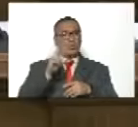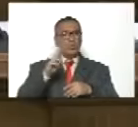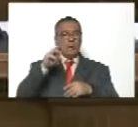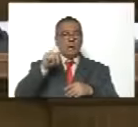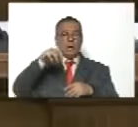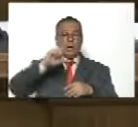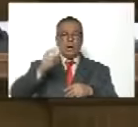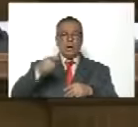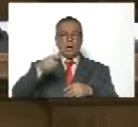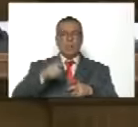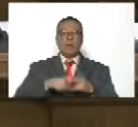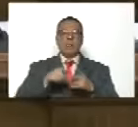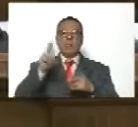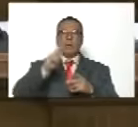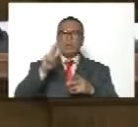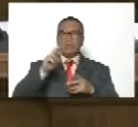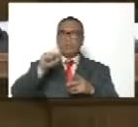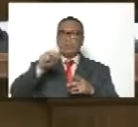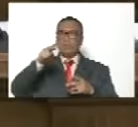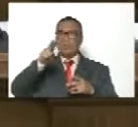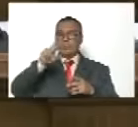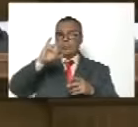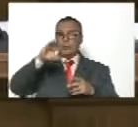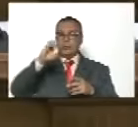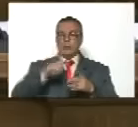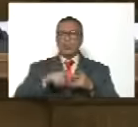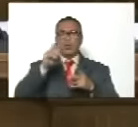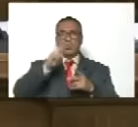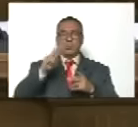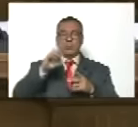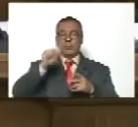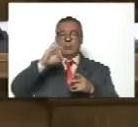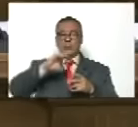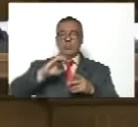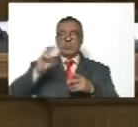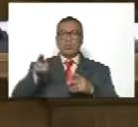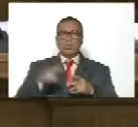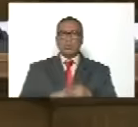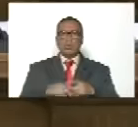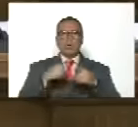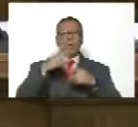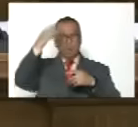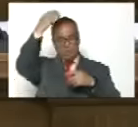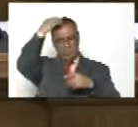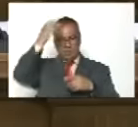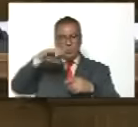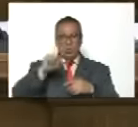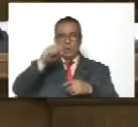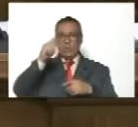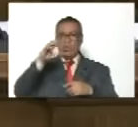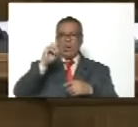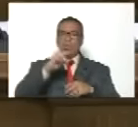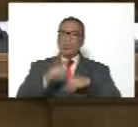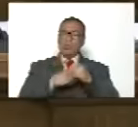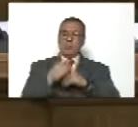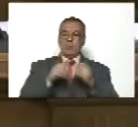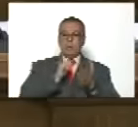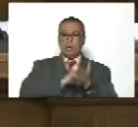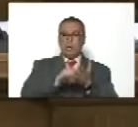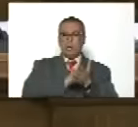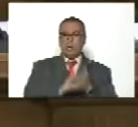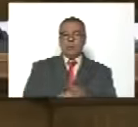de Madagascar, la República de Mauricio, la República de Seychelles y el Reino de Lesoto, de acuerdo a lo consagrado